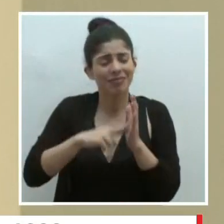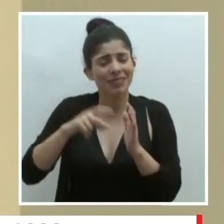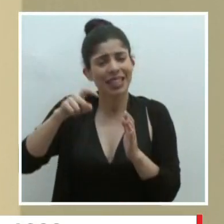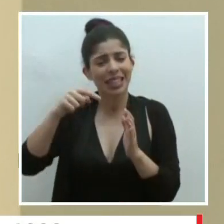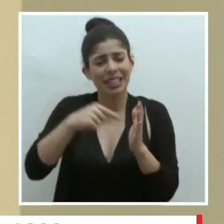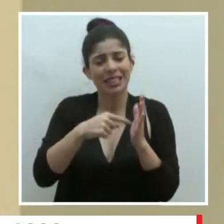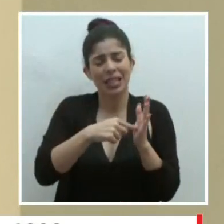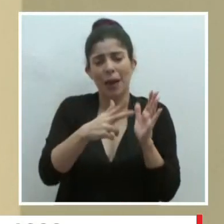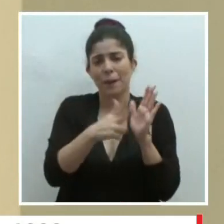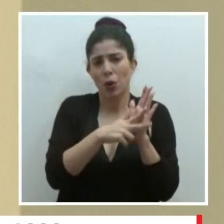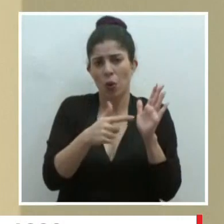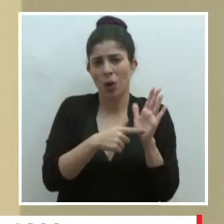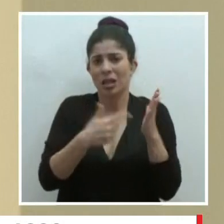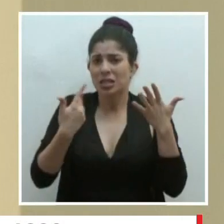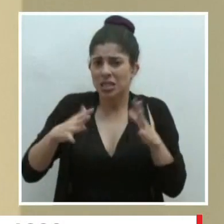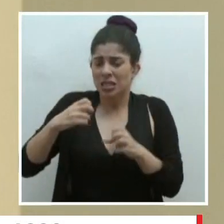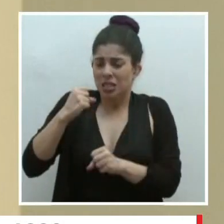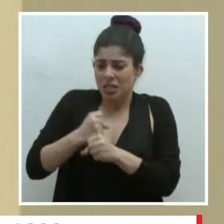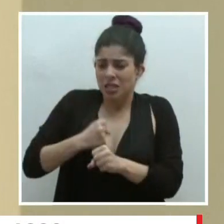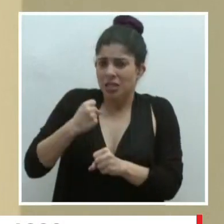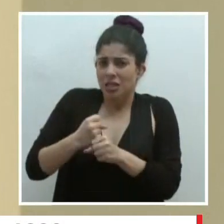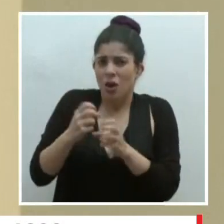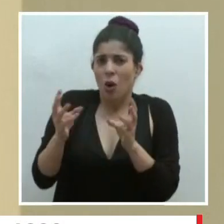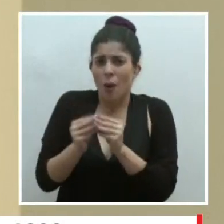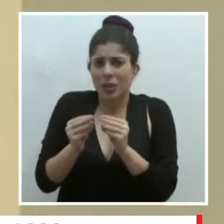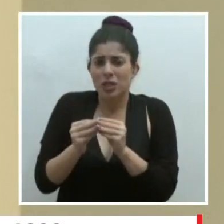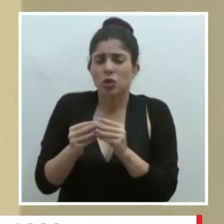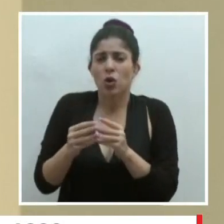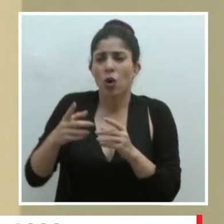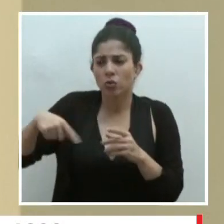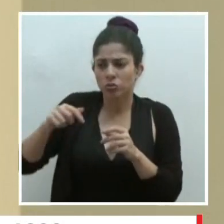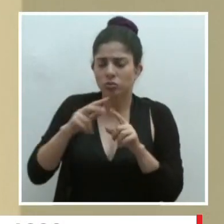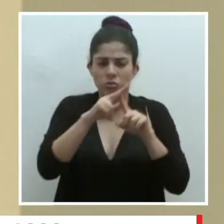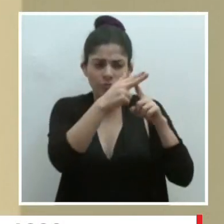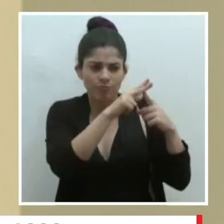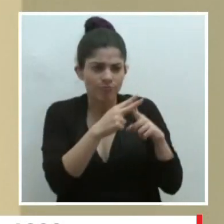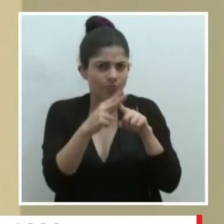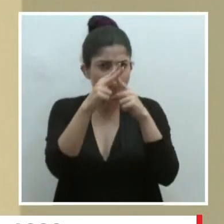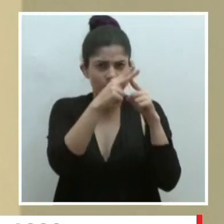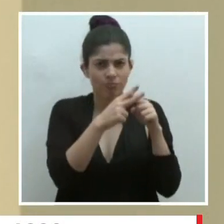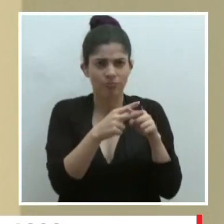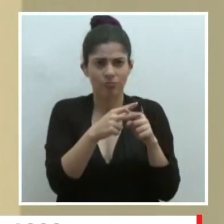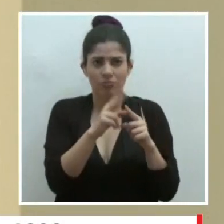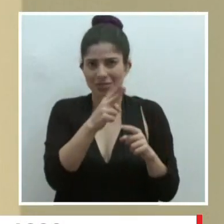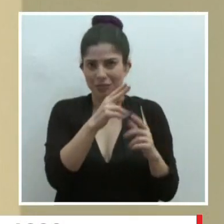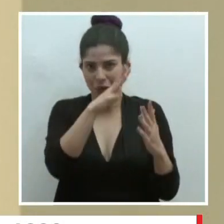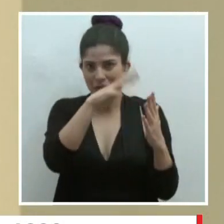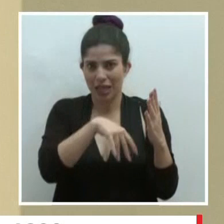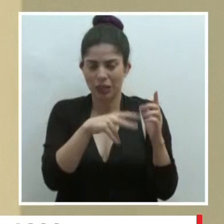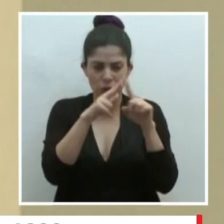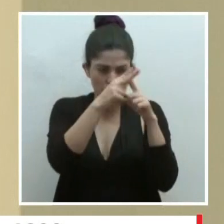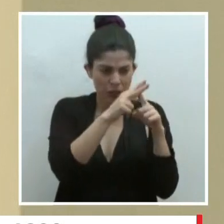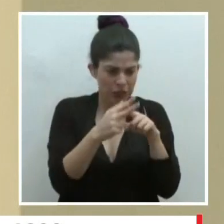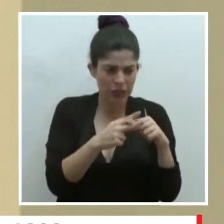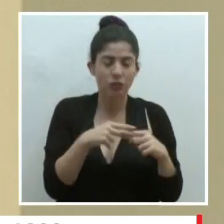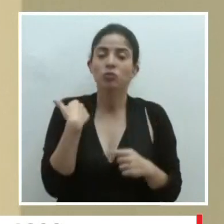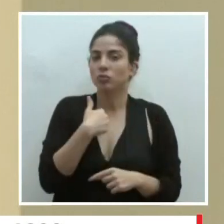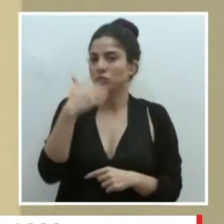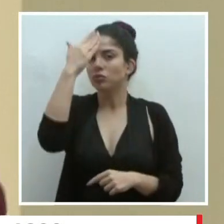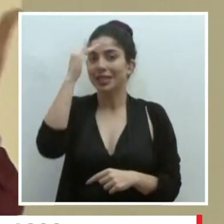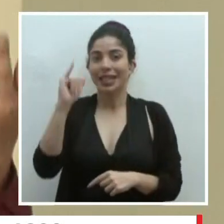aprobarlo. Se ha estado trabajando en el marco de la comisión, haciendo ajustes en relación con este texto. Sabemos, por ejemplo,